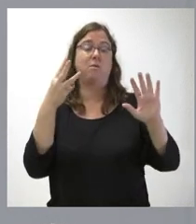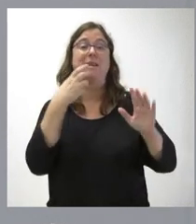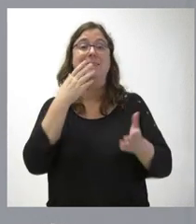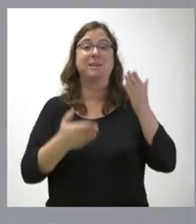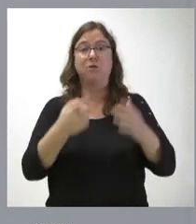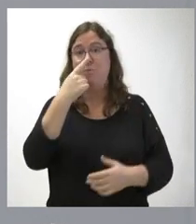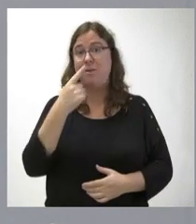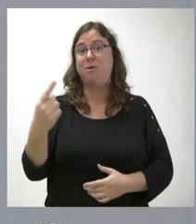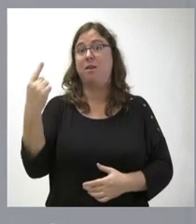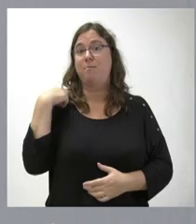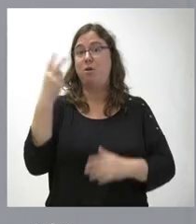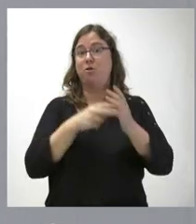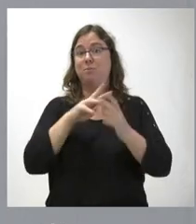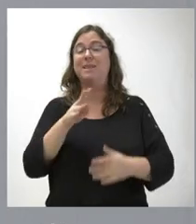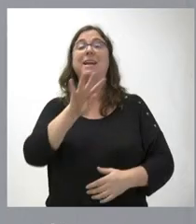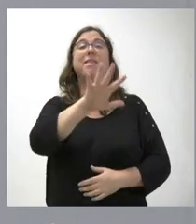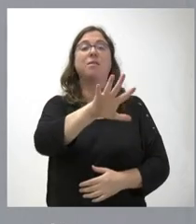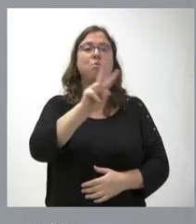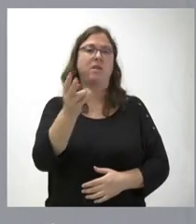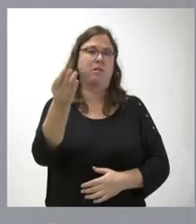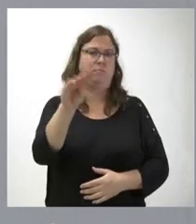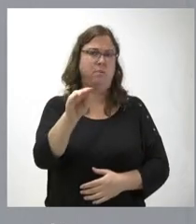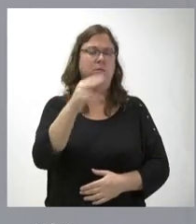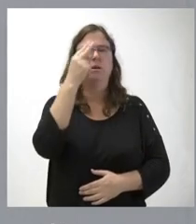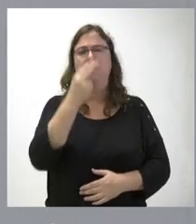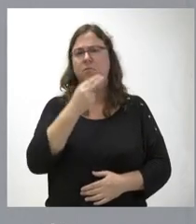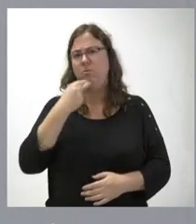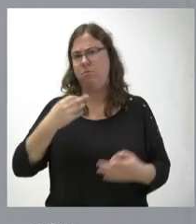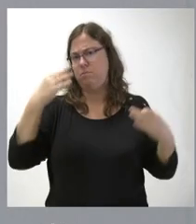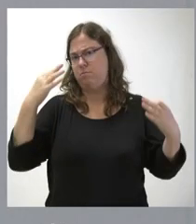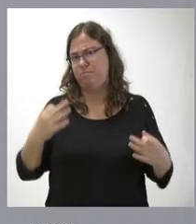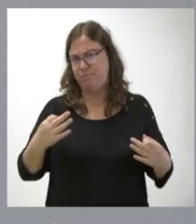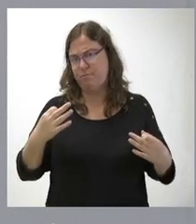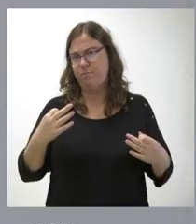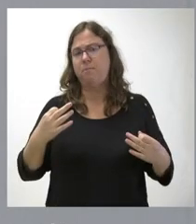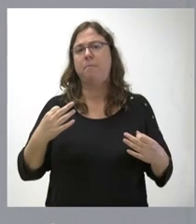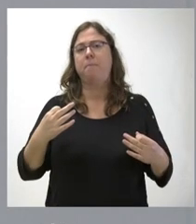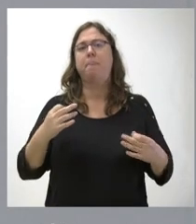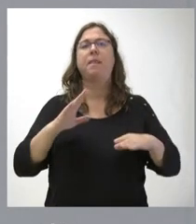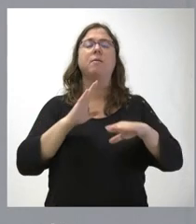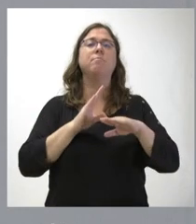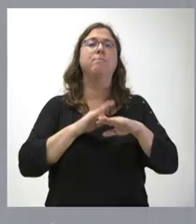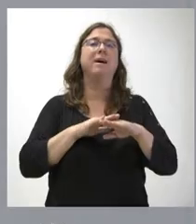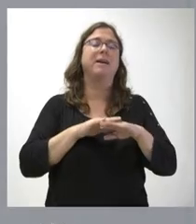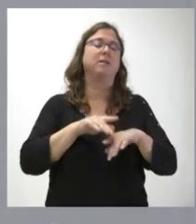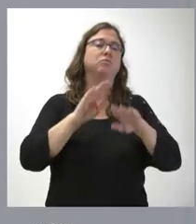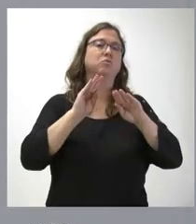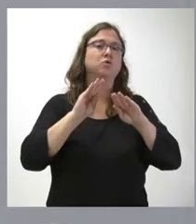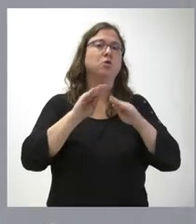año 2023 es un claro compromiso y solidaridad con el pueblo